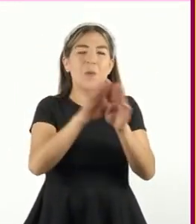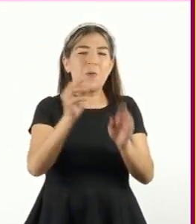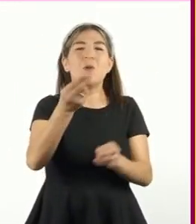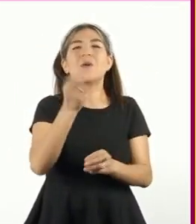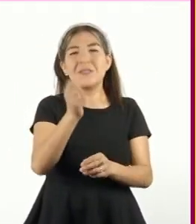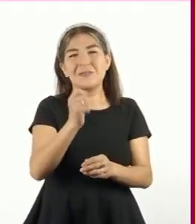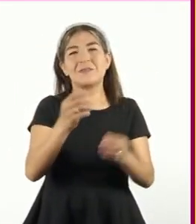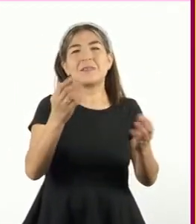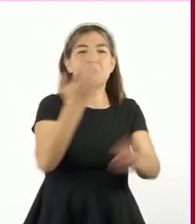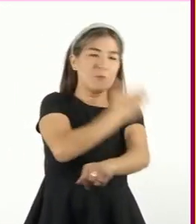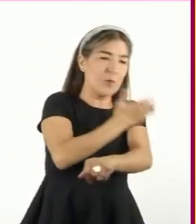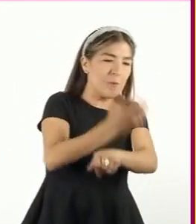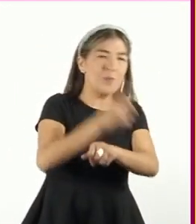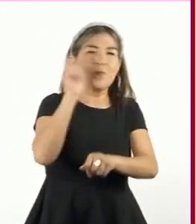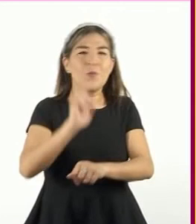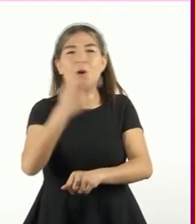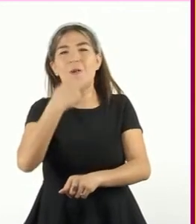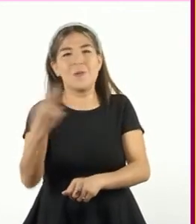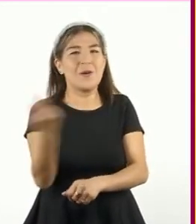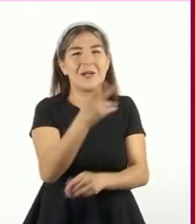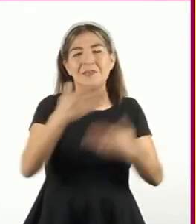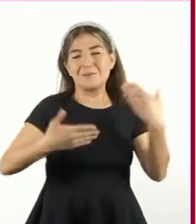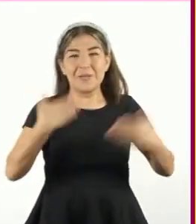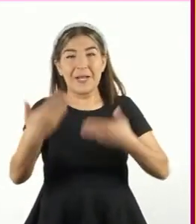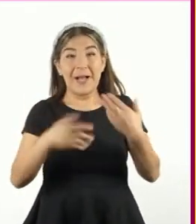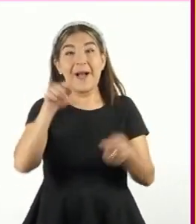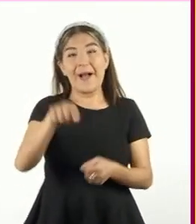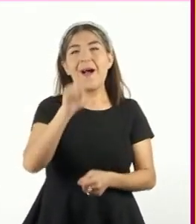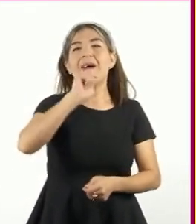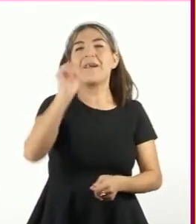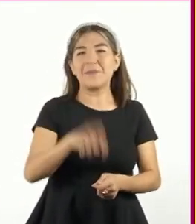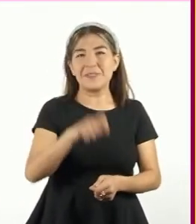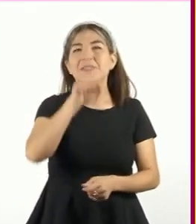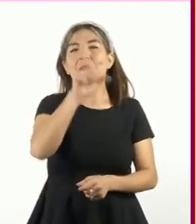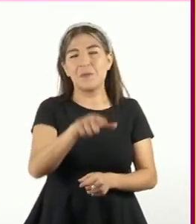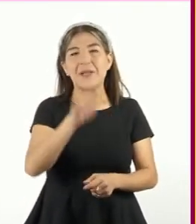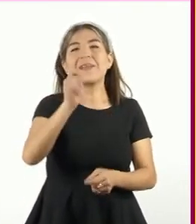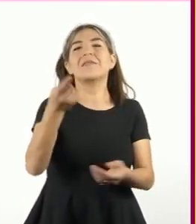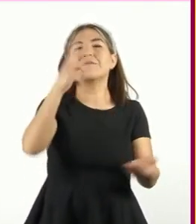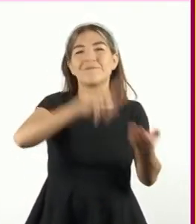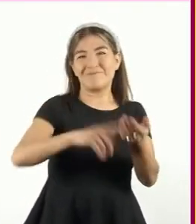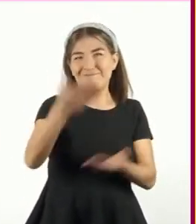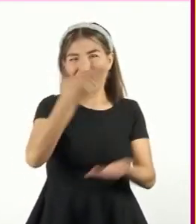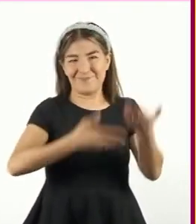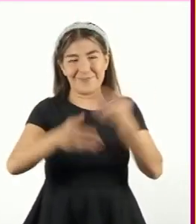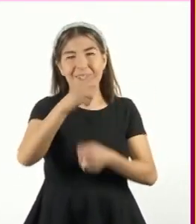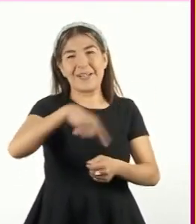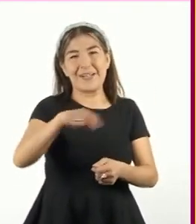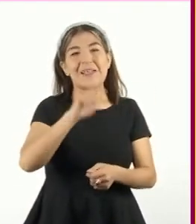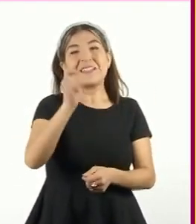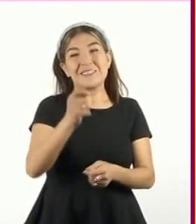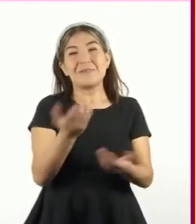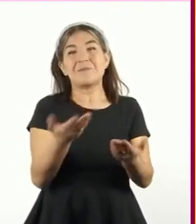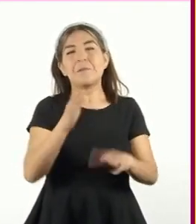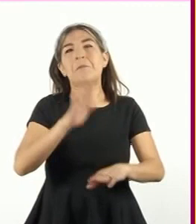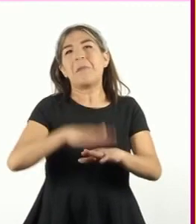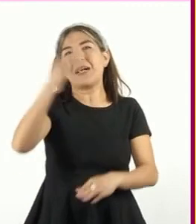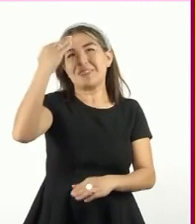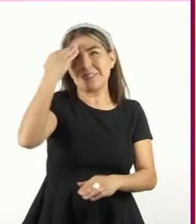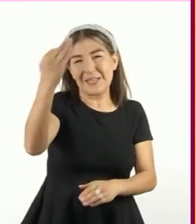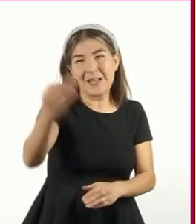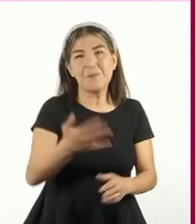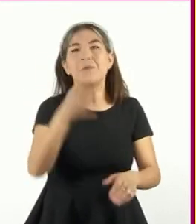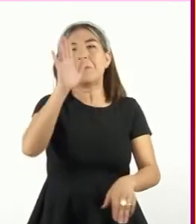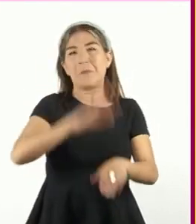con compañeras y compañeros y las amistades con quienes la convivencia se vuelve más duradera,